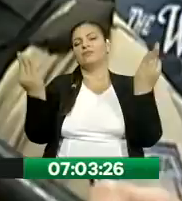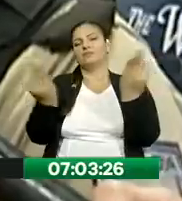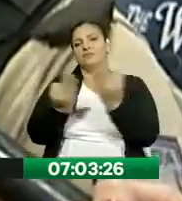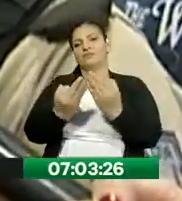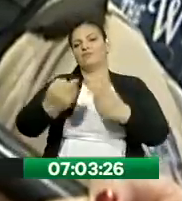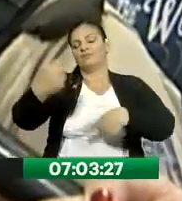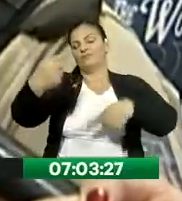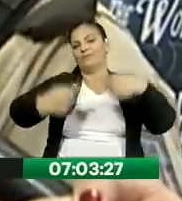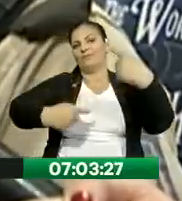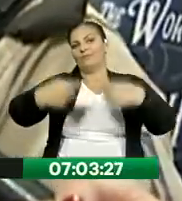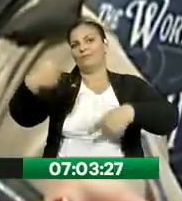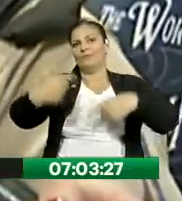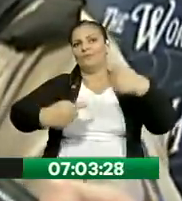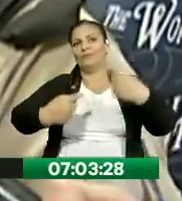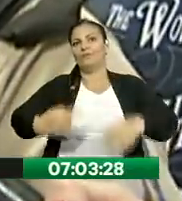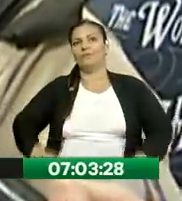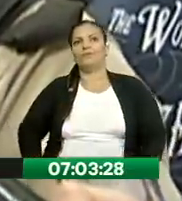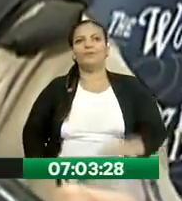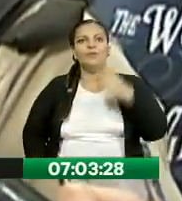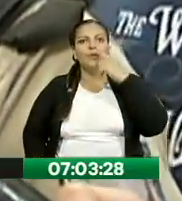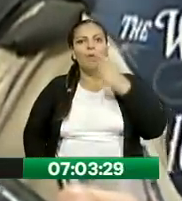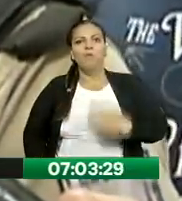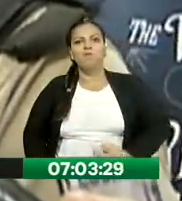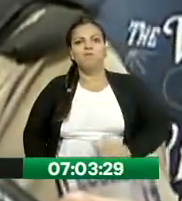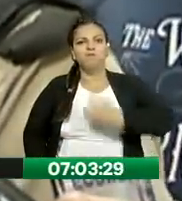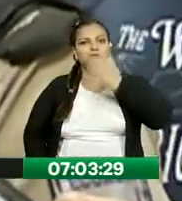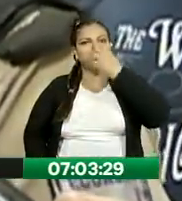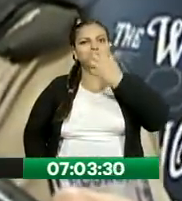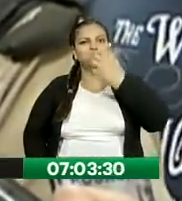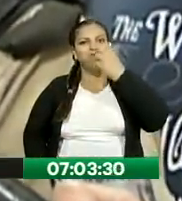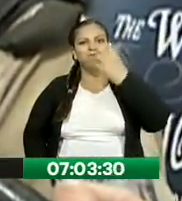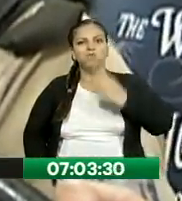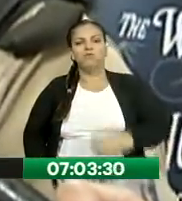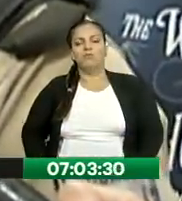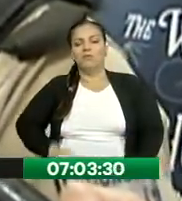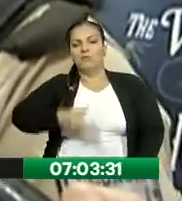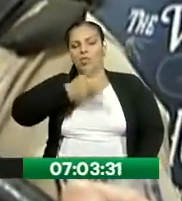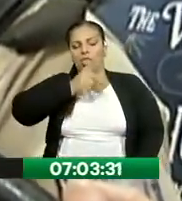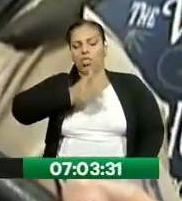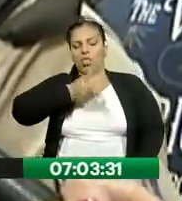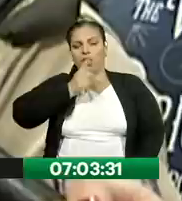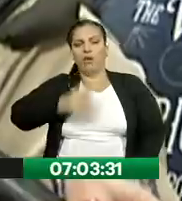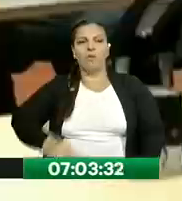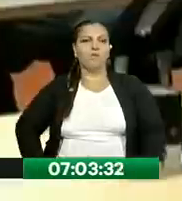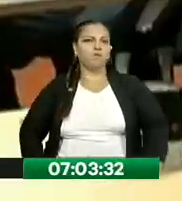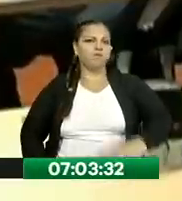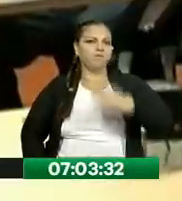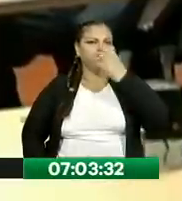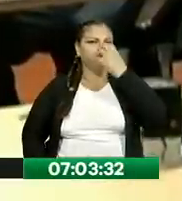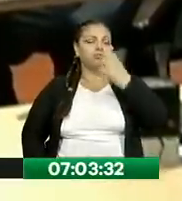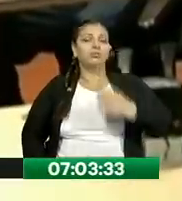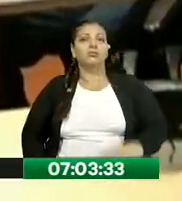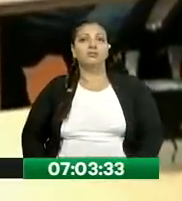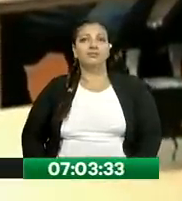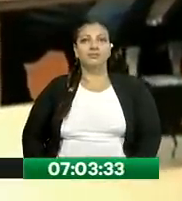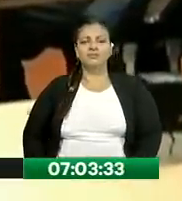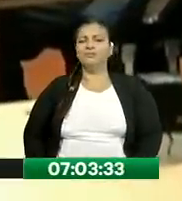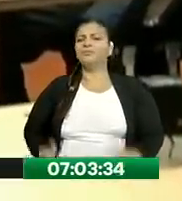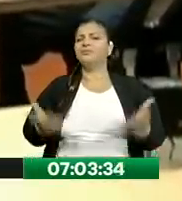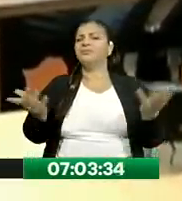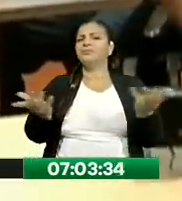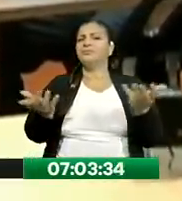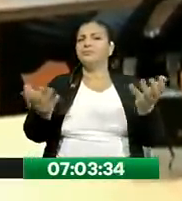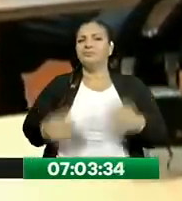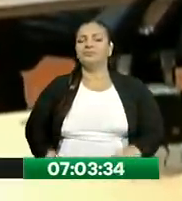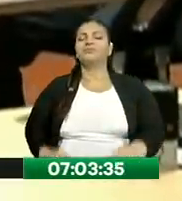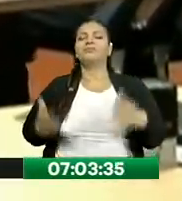domicilio y ha estado en estado etílico, como ustedes pudieron verificar, y se encuentra en estado etílico. Ocurrió en la cooperativa San Francisco